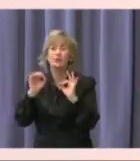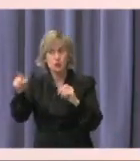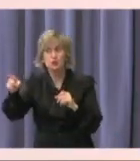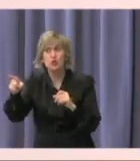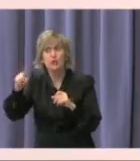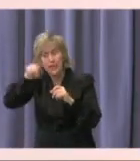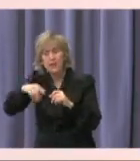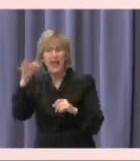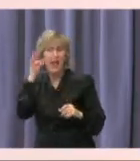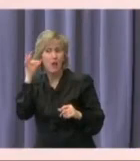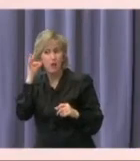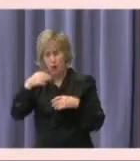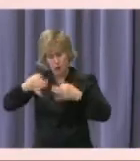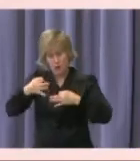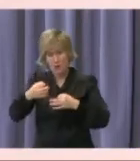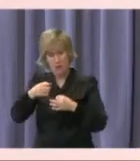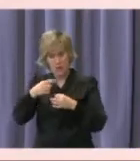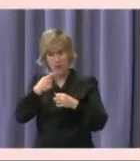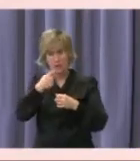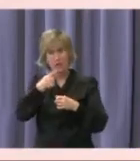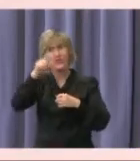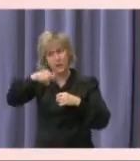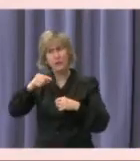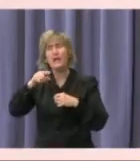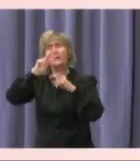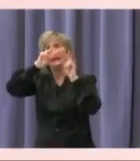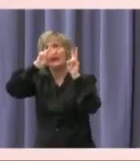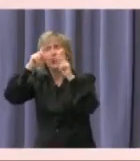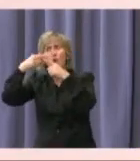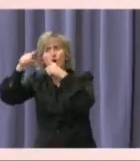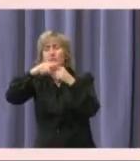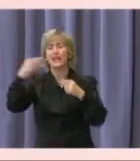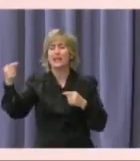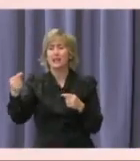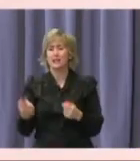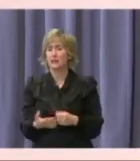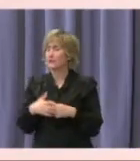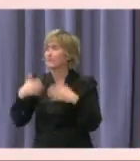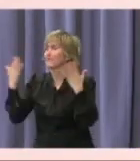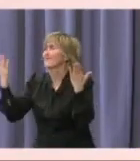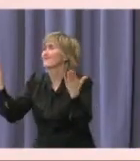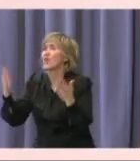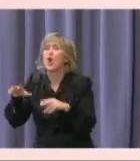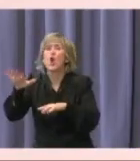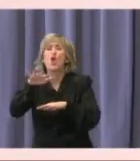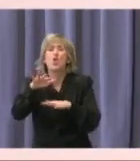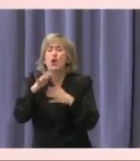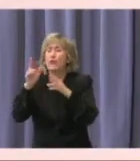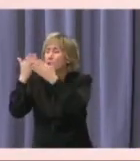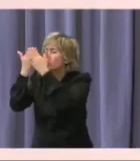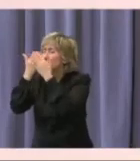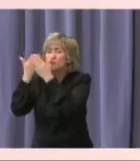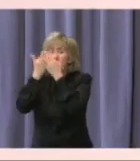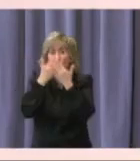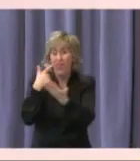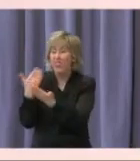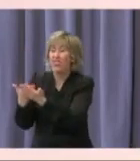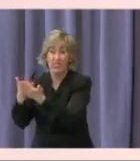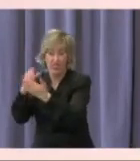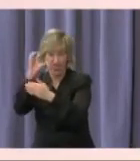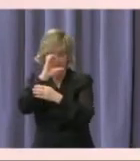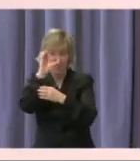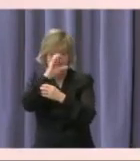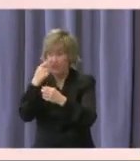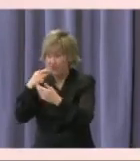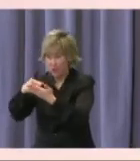decir, yo siempre, ante estas cosas, siempre tengo una pregunta. Digo, ¿dónde está el estudio científico que ha constatado esto? Esa